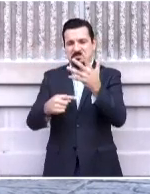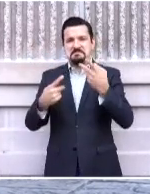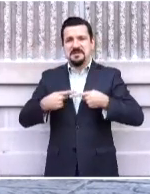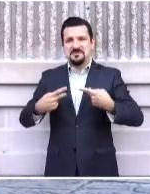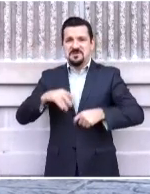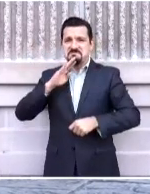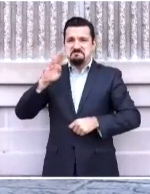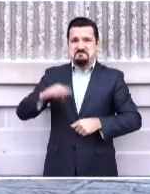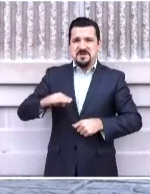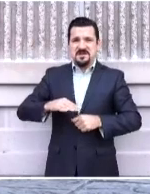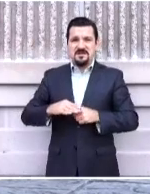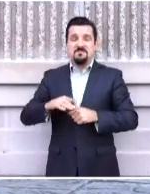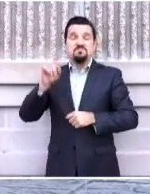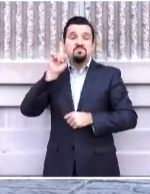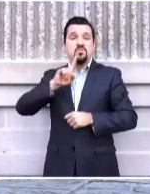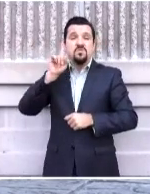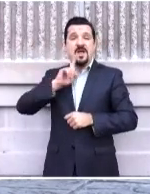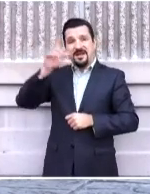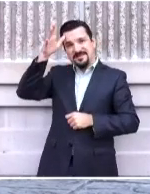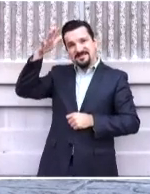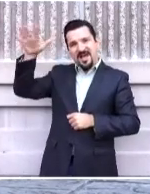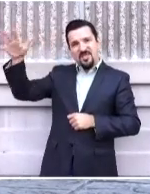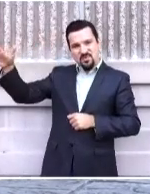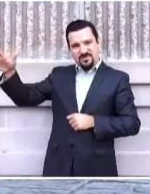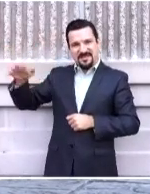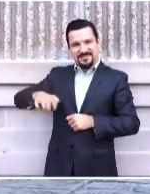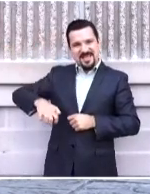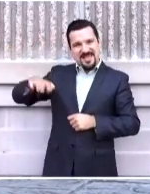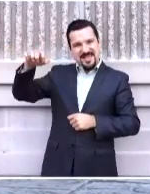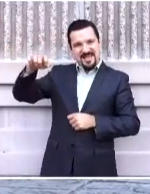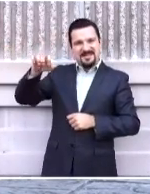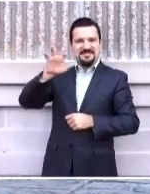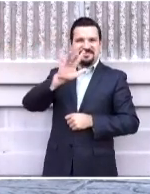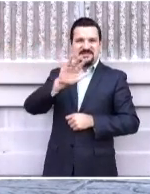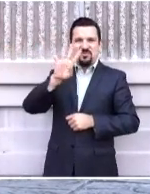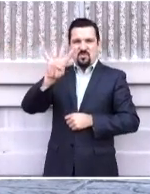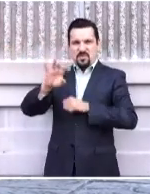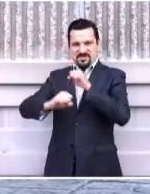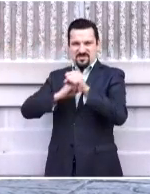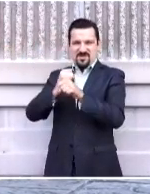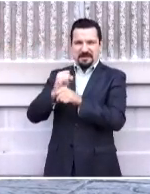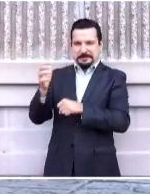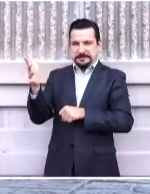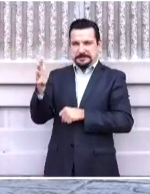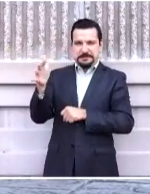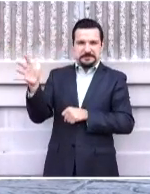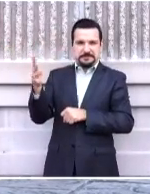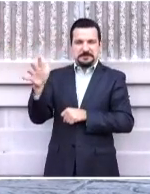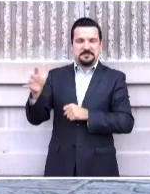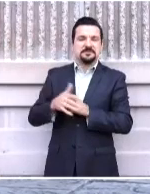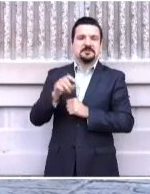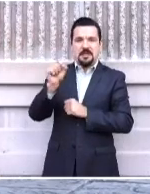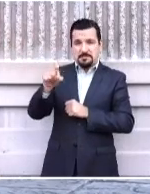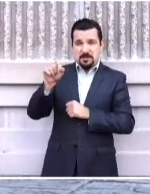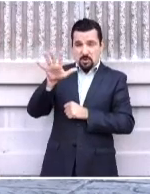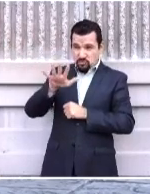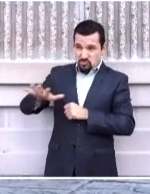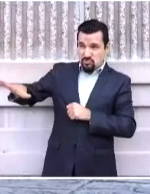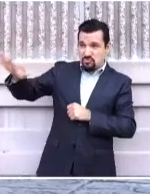defunciones sucedieron en mujeres adultas con una edad promedio de 54 años y